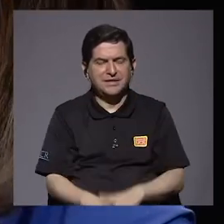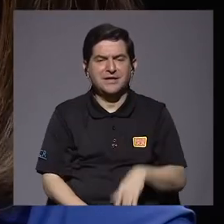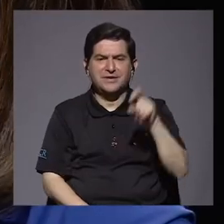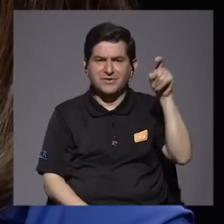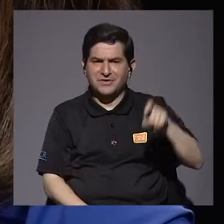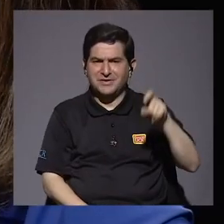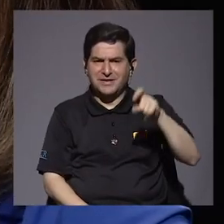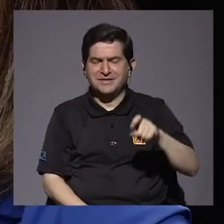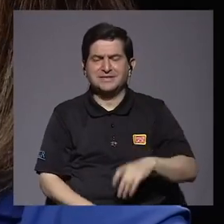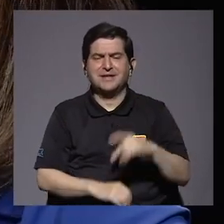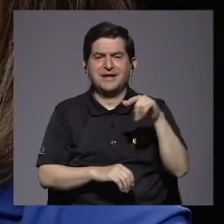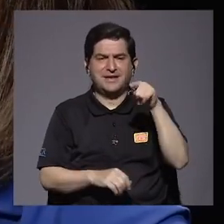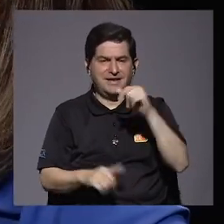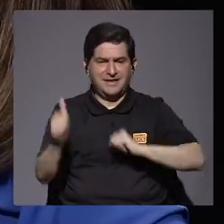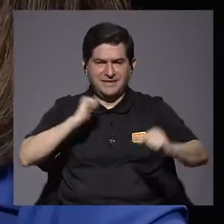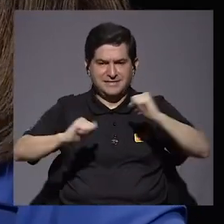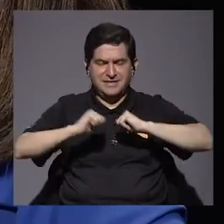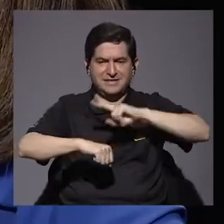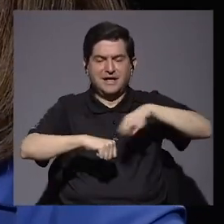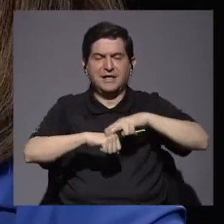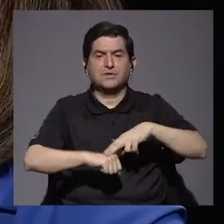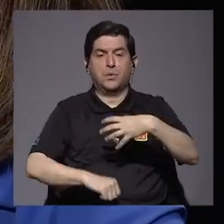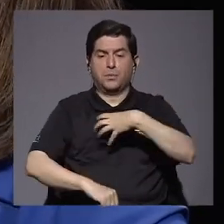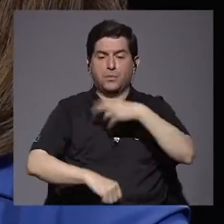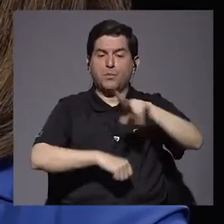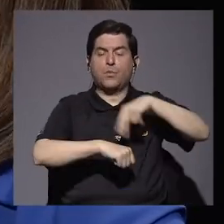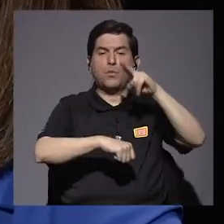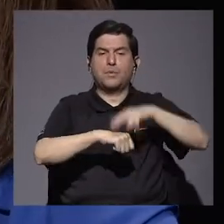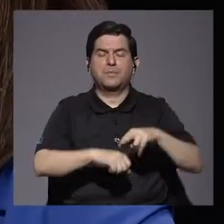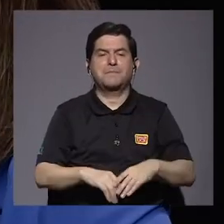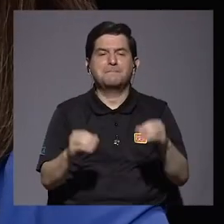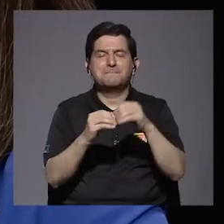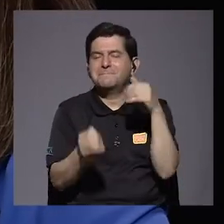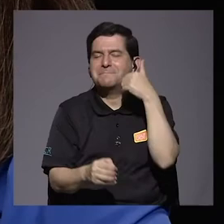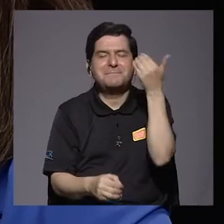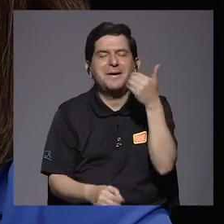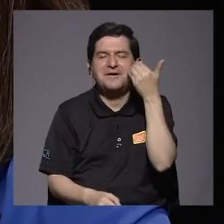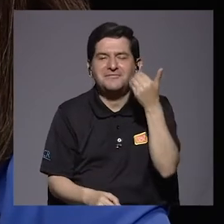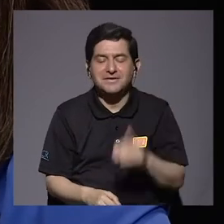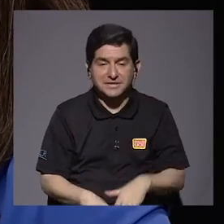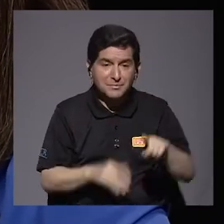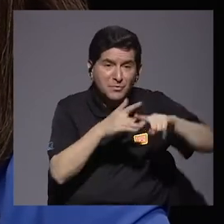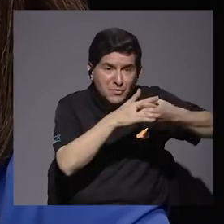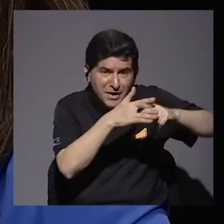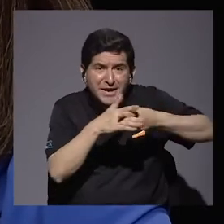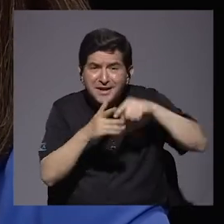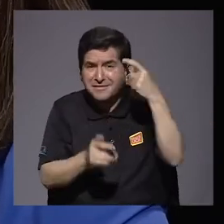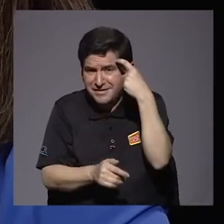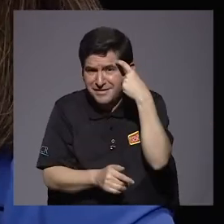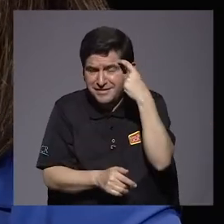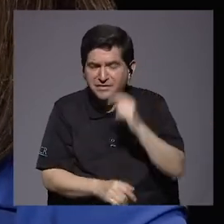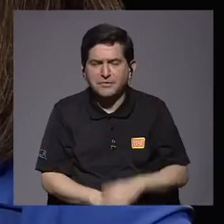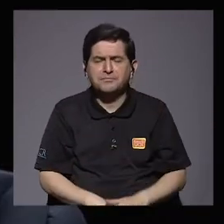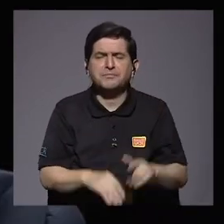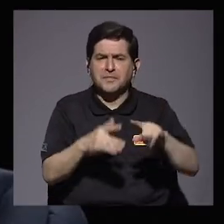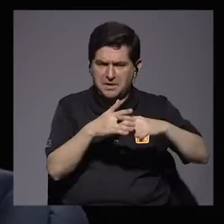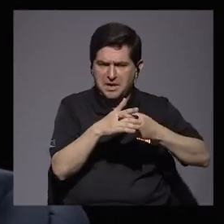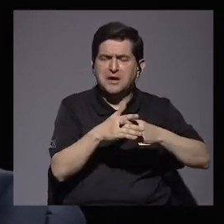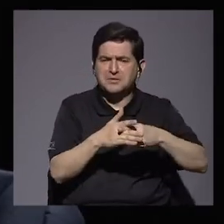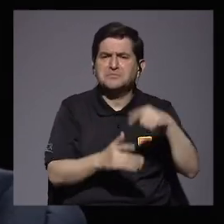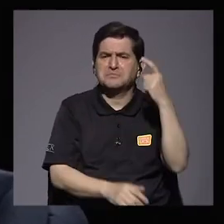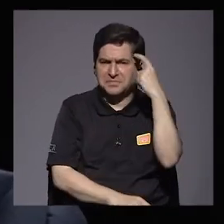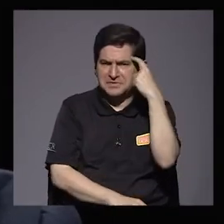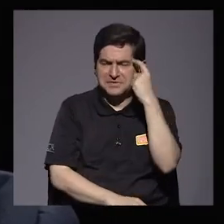verdad necesita el Teatro Nacional como patrimonio nacional. Se lo va a poner más fácil. En materia de restauración. ¿Qué opina? Hablando de